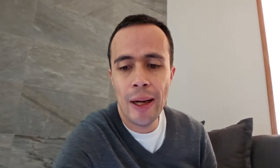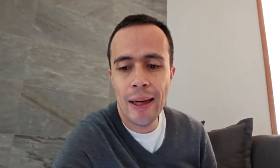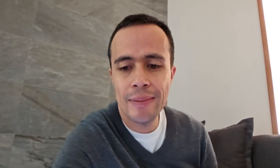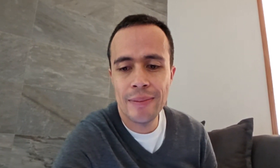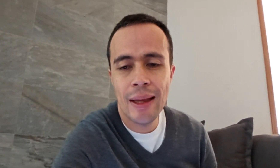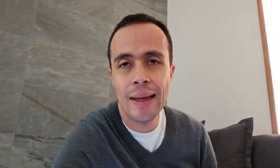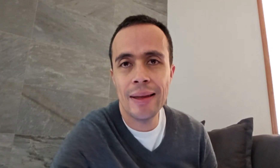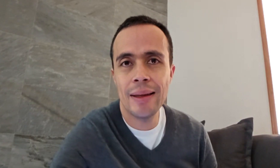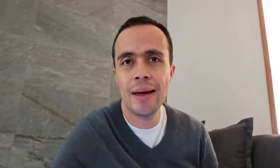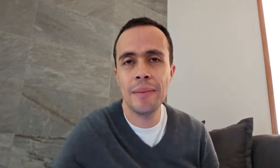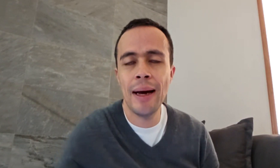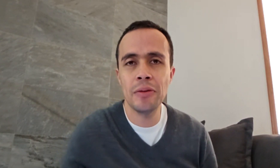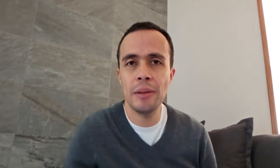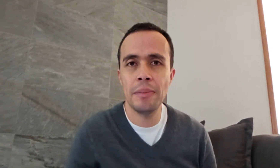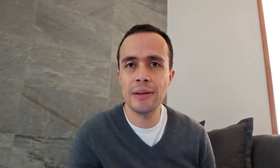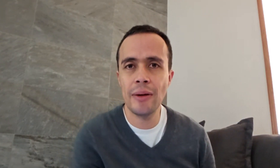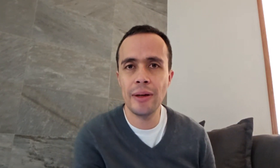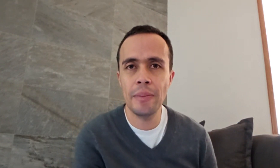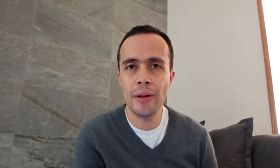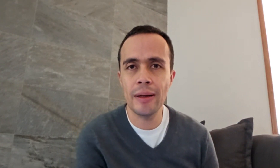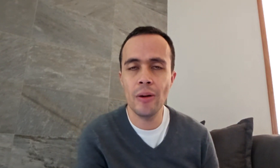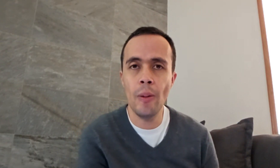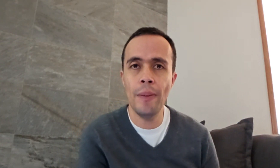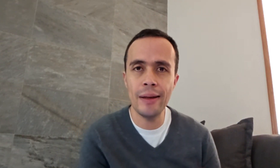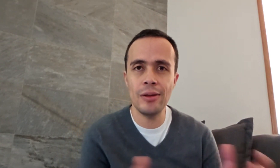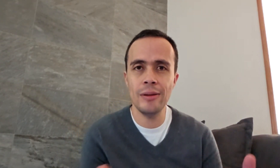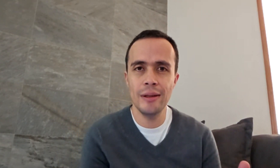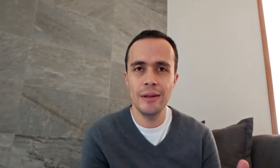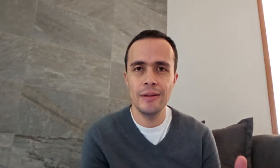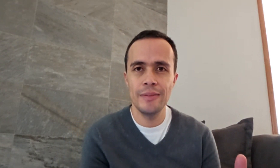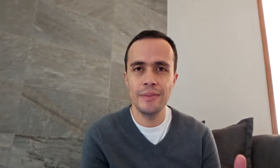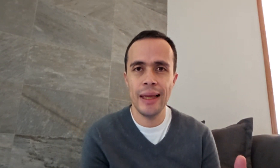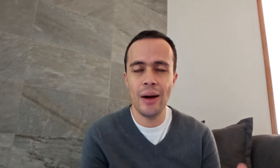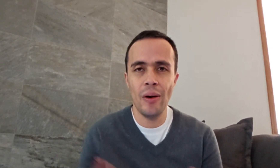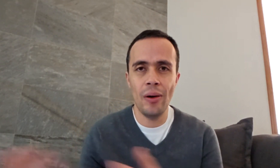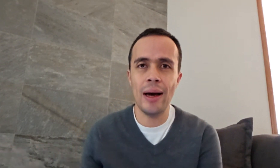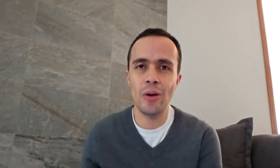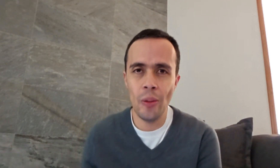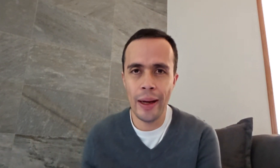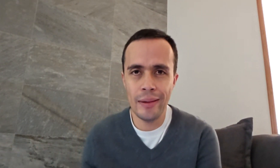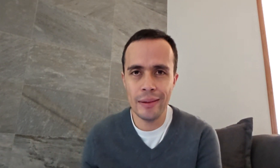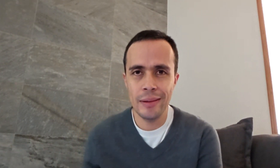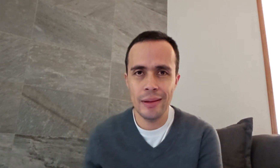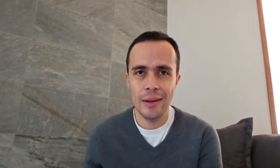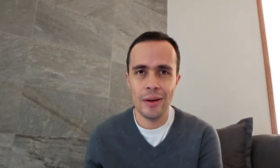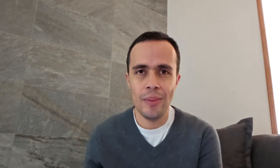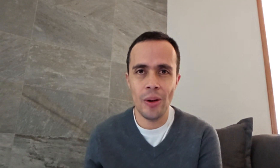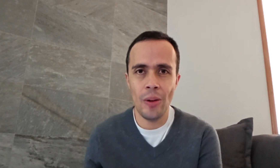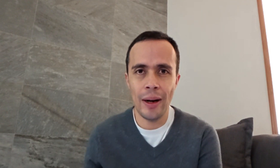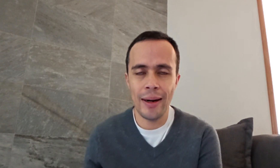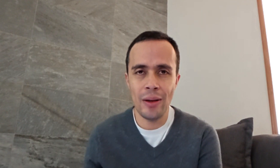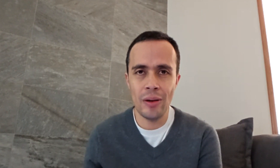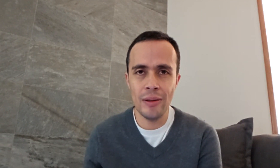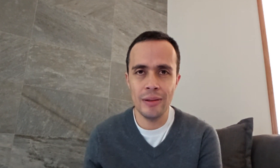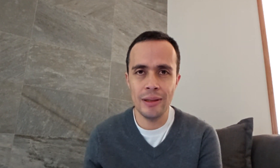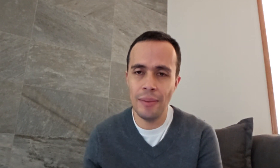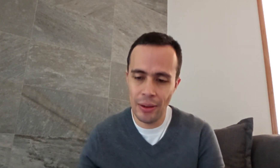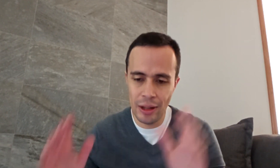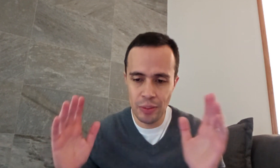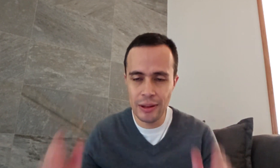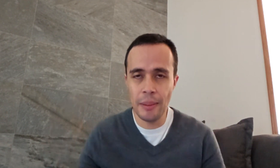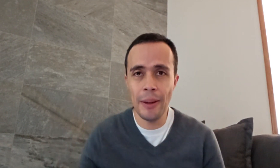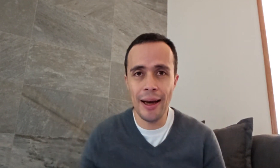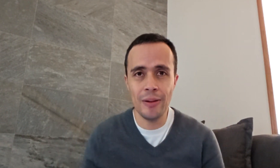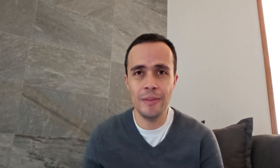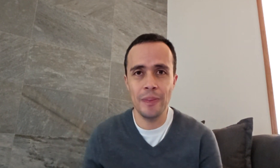de Coahuila, entre hermanos se pasaron el poder. Humberto dejó a Rubén como gobernador, sin